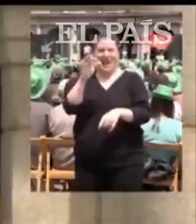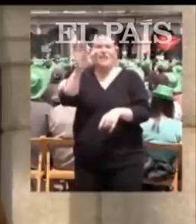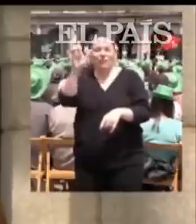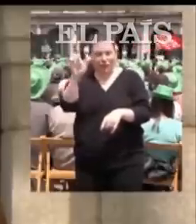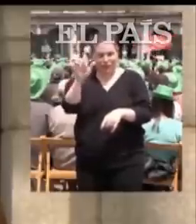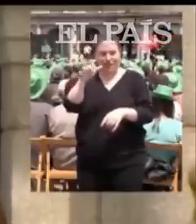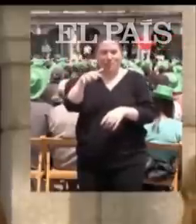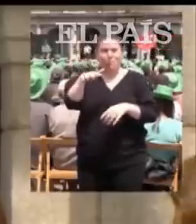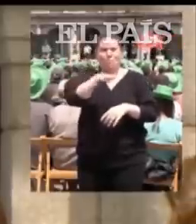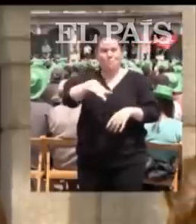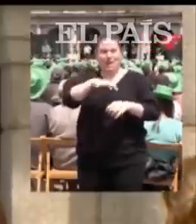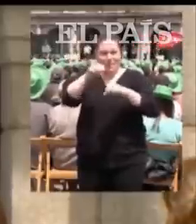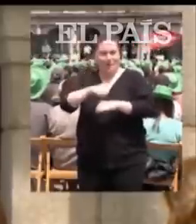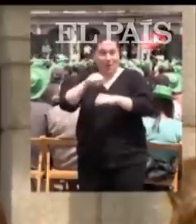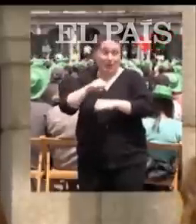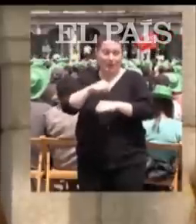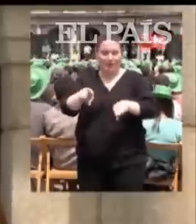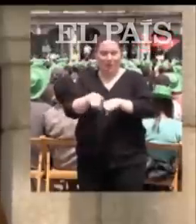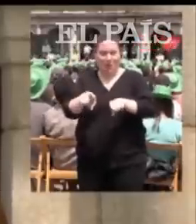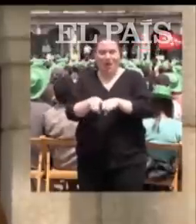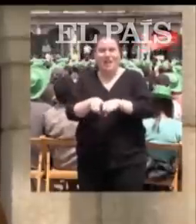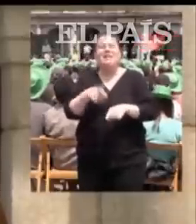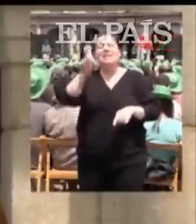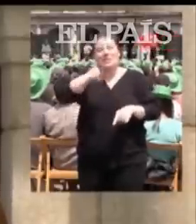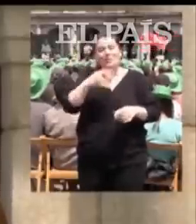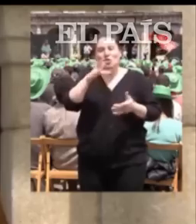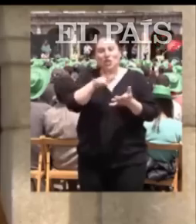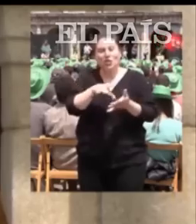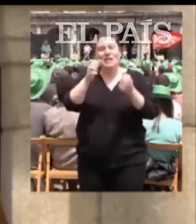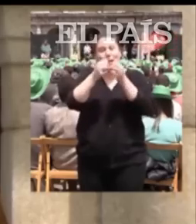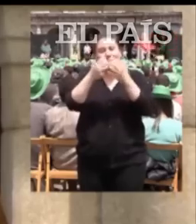mayo, en la Puerta del Sol, nos vamos a tomar